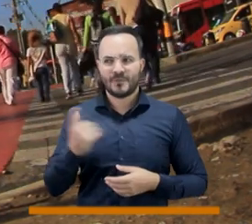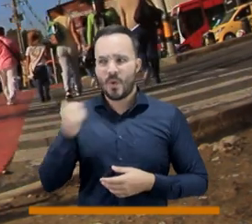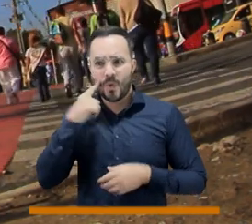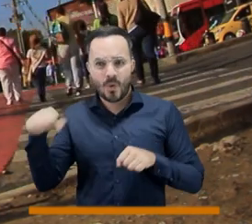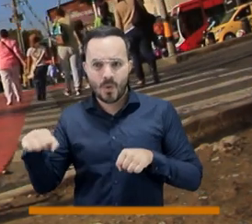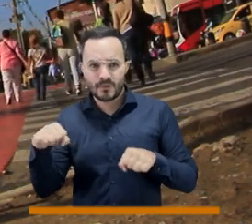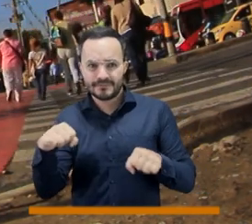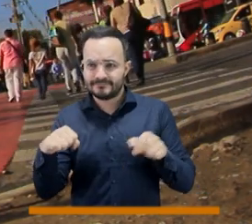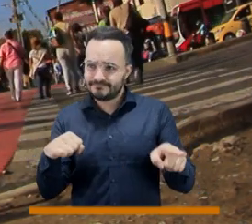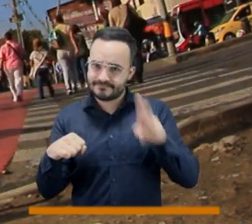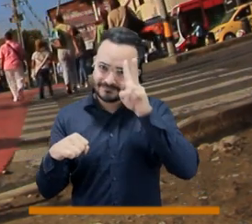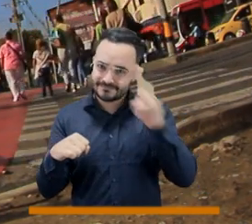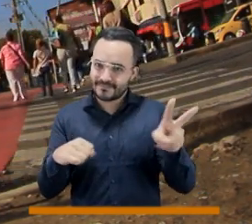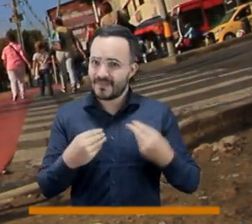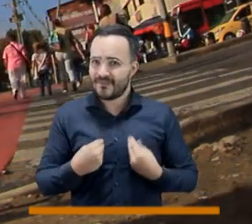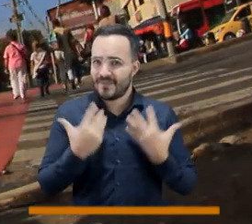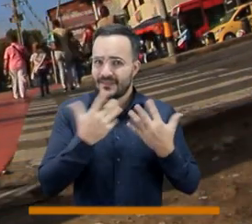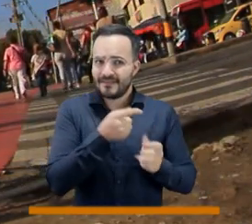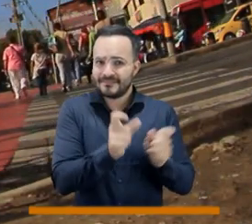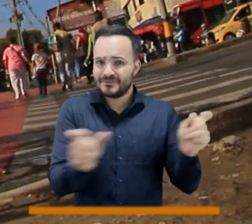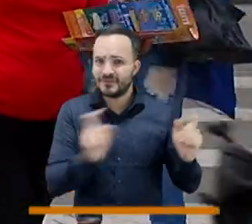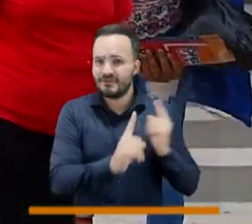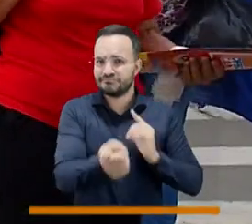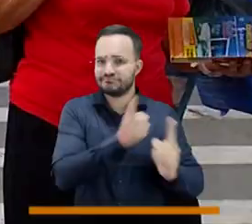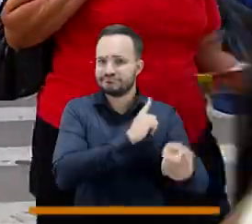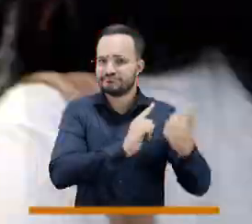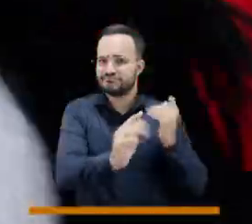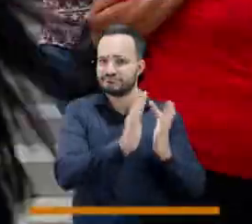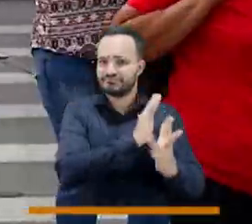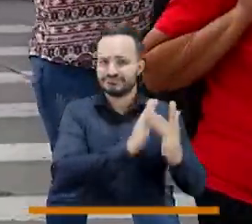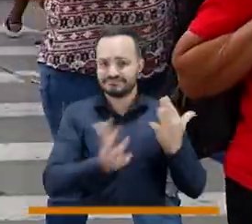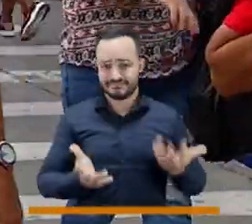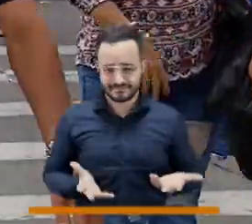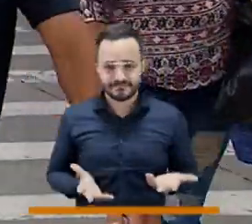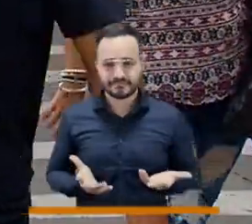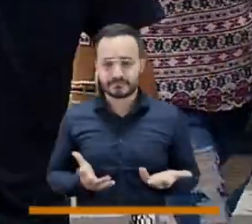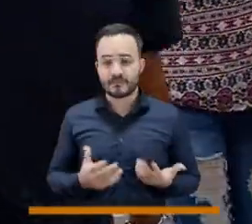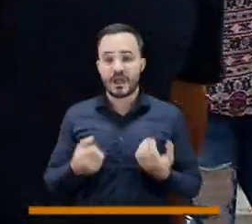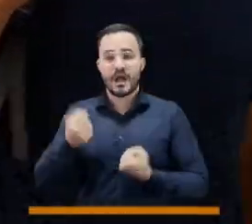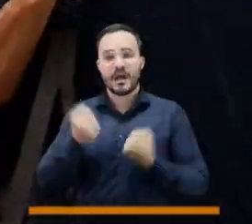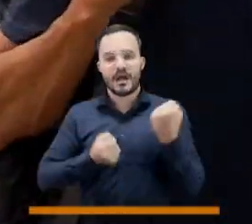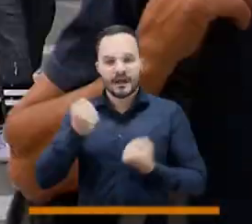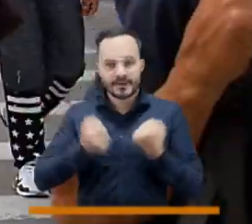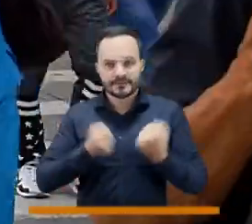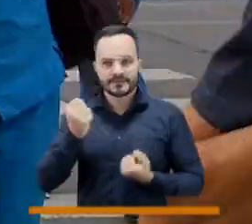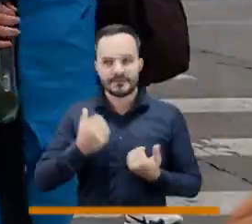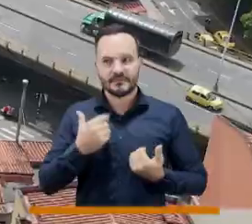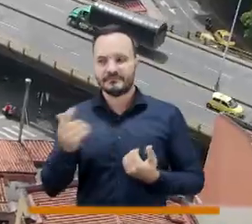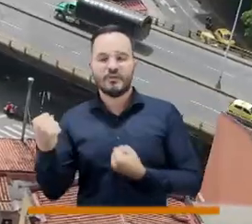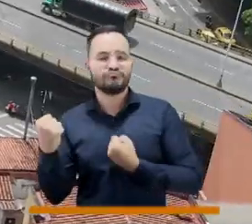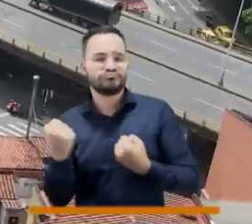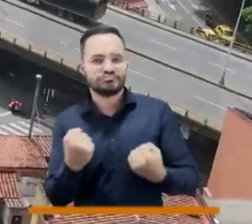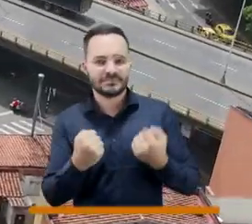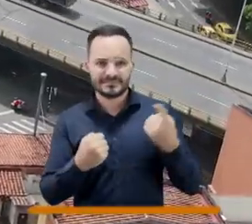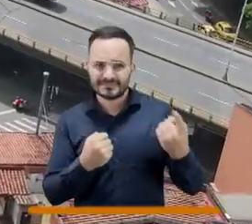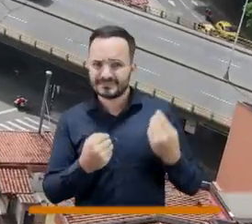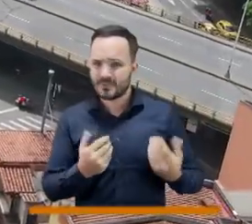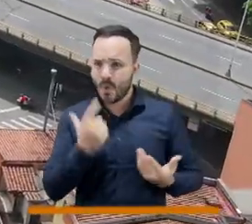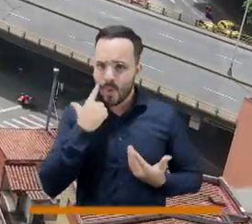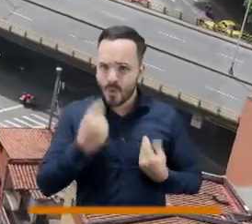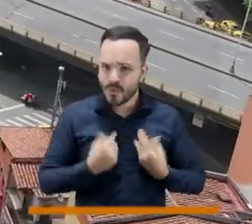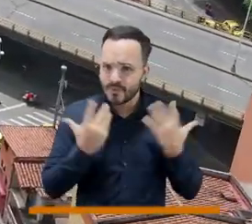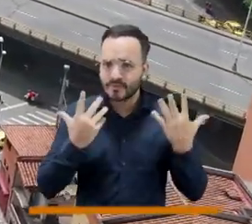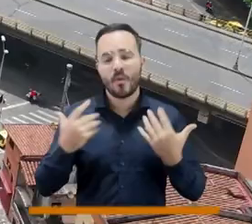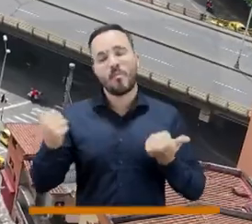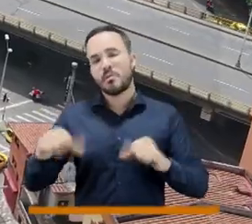parte de quienes manejan la moto. Tenemos que trabajar más el respeto a la vida por quien maneja el carro, por el que maneja